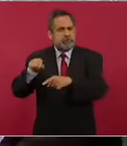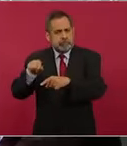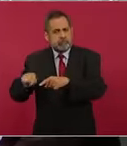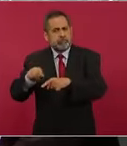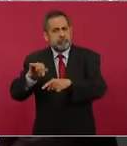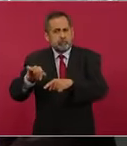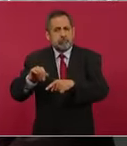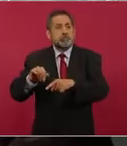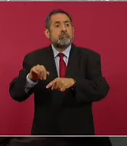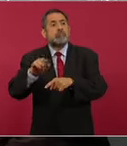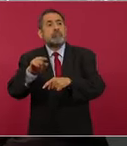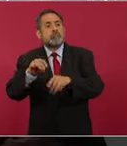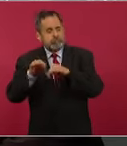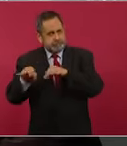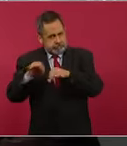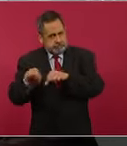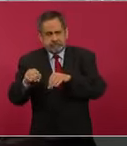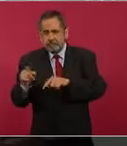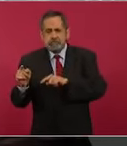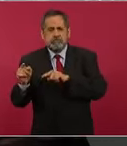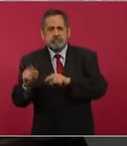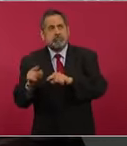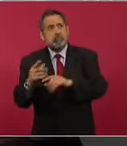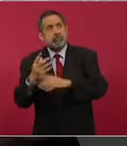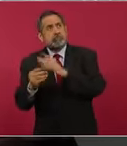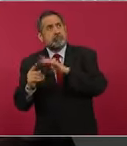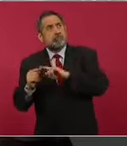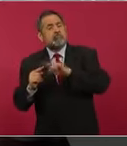donde hay oportunidades en Estados Unidos